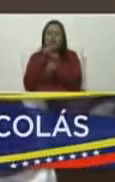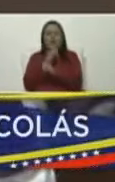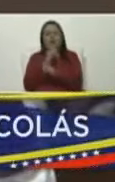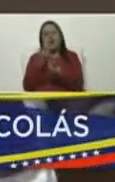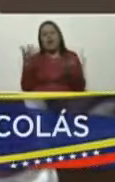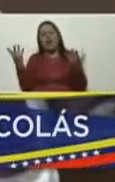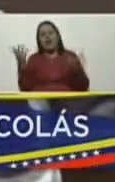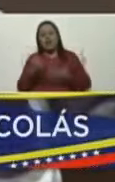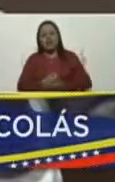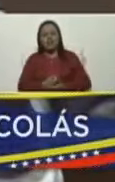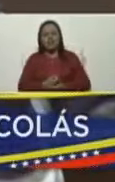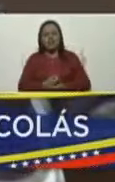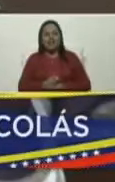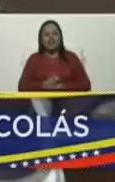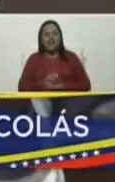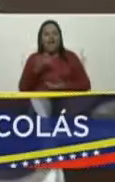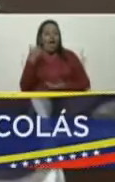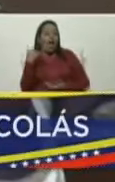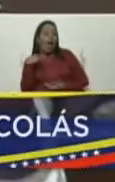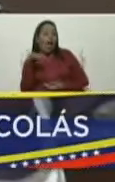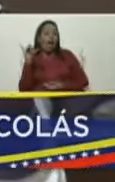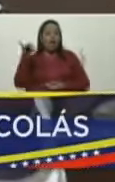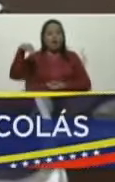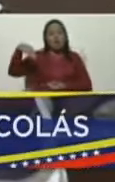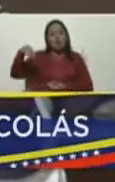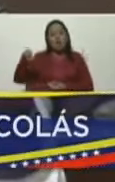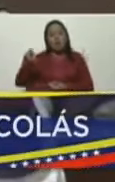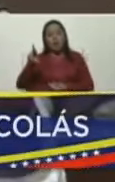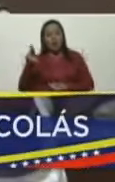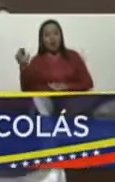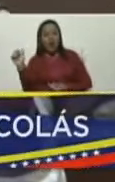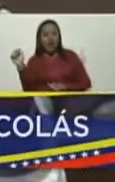encantador. Ay, mora.